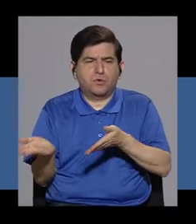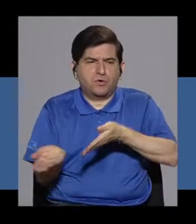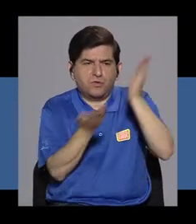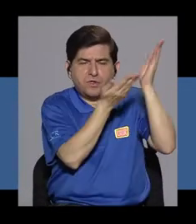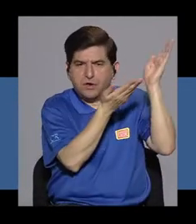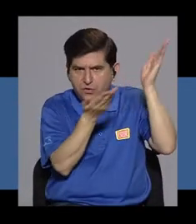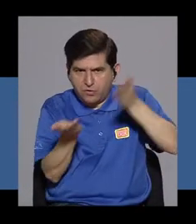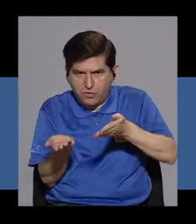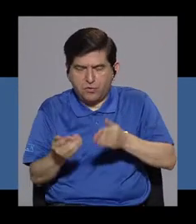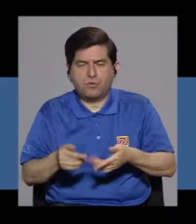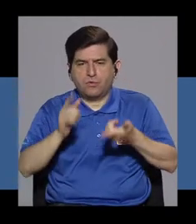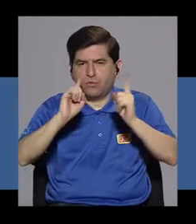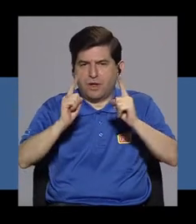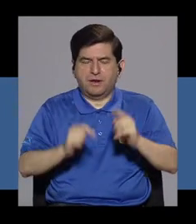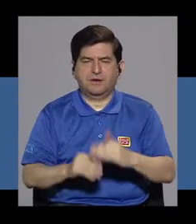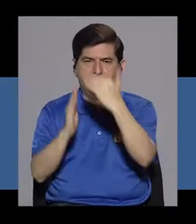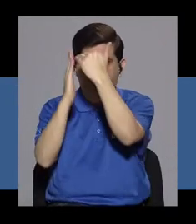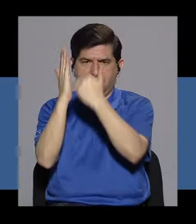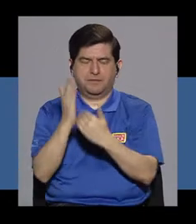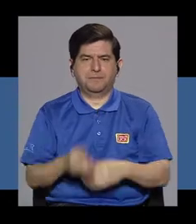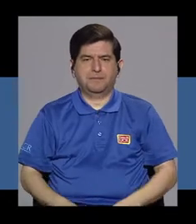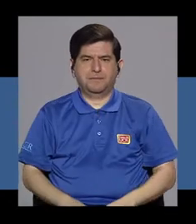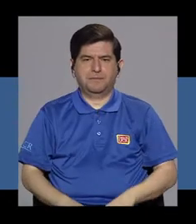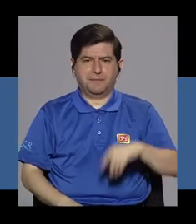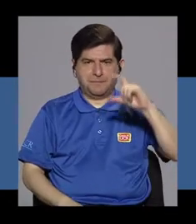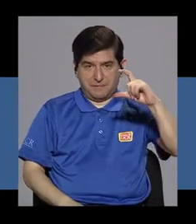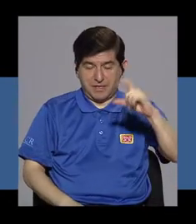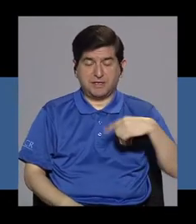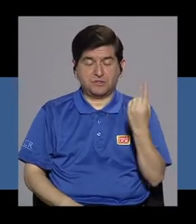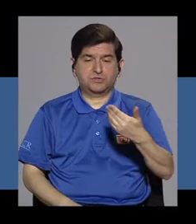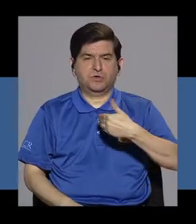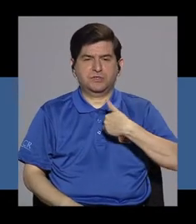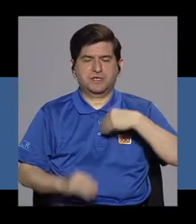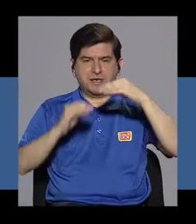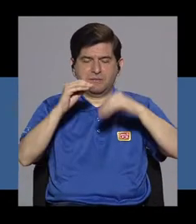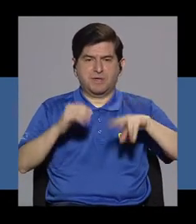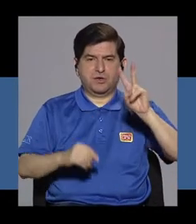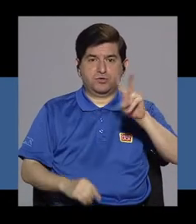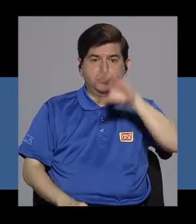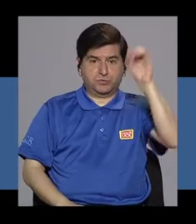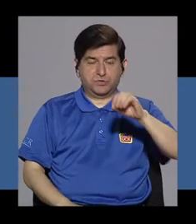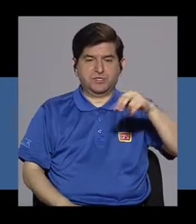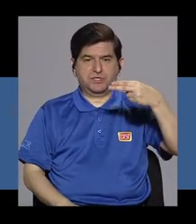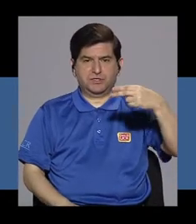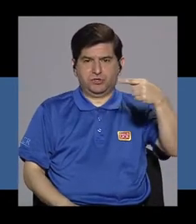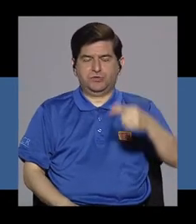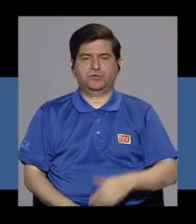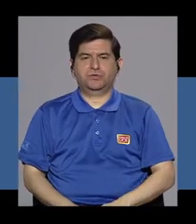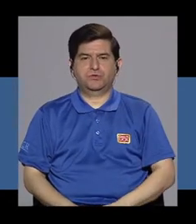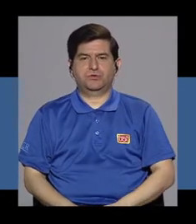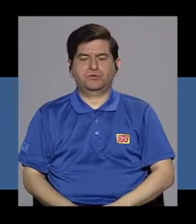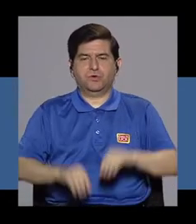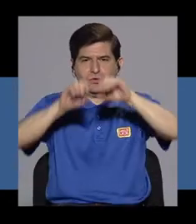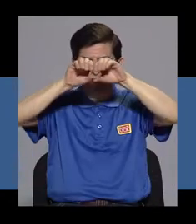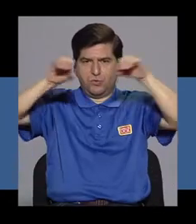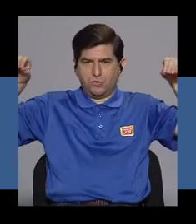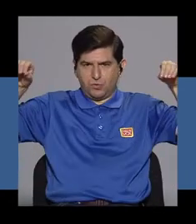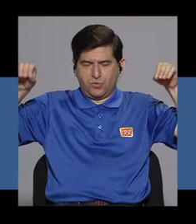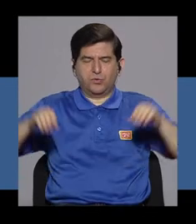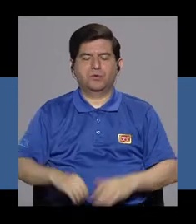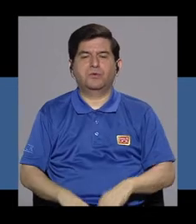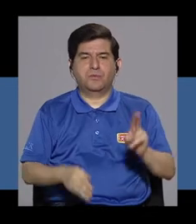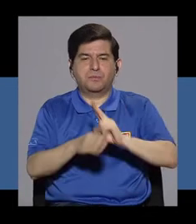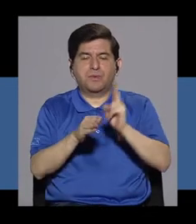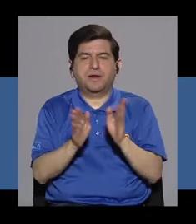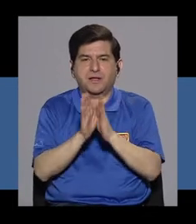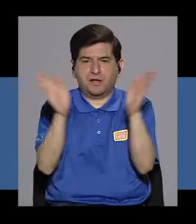que no se podrán producir, exportar o importar son los siguientes. Baterías, salvo aquellas que contengan menos de un 2% de mercurio.